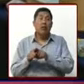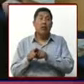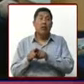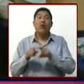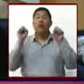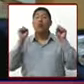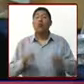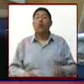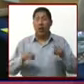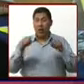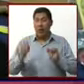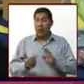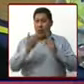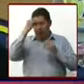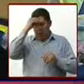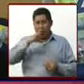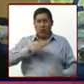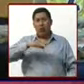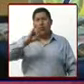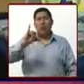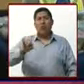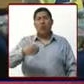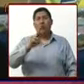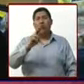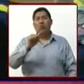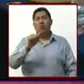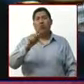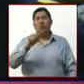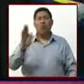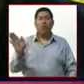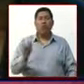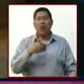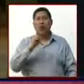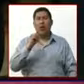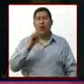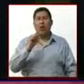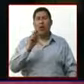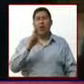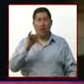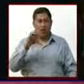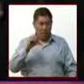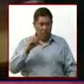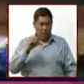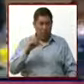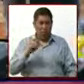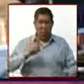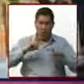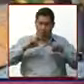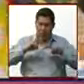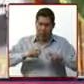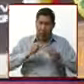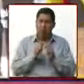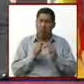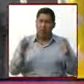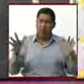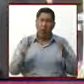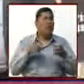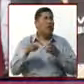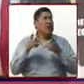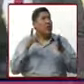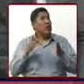puedan presentar al señor Juan Mario Paulsen Sandy, inspector general de los